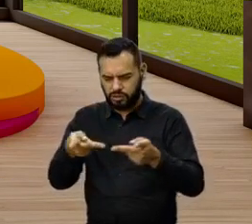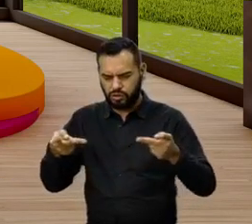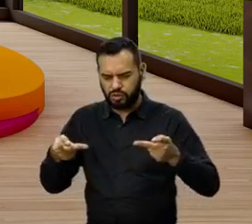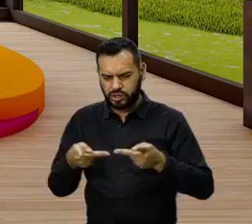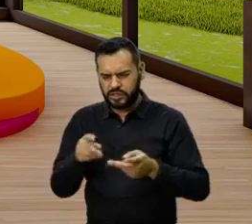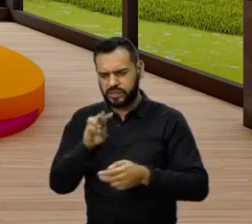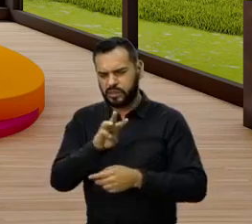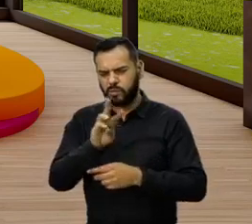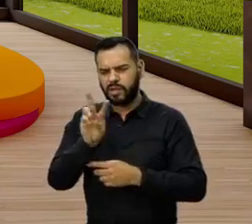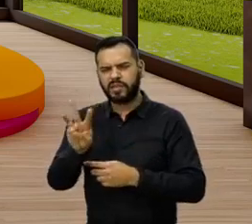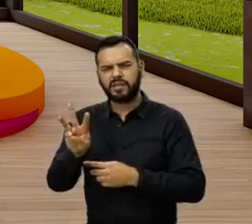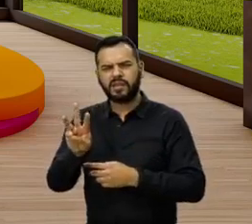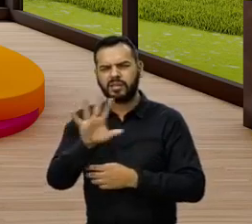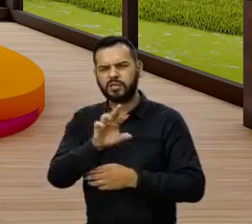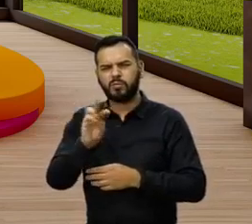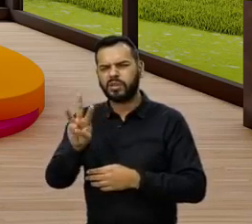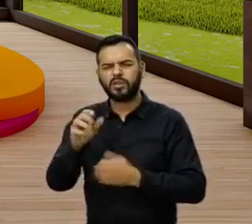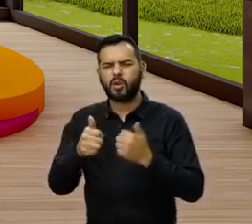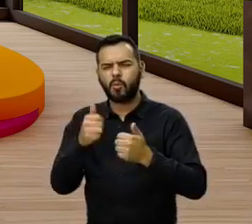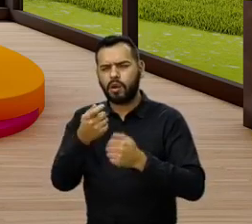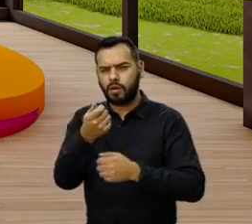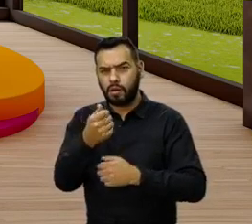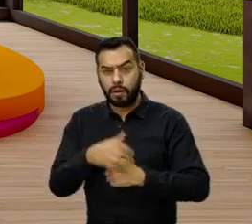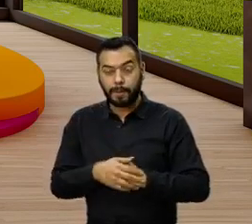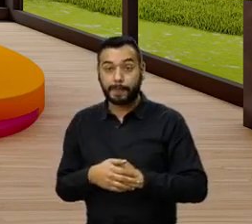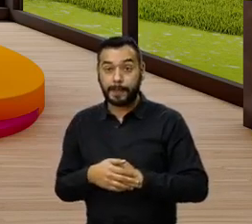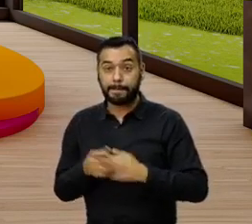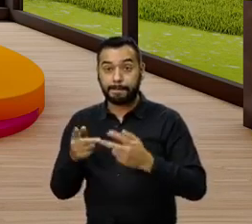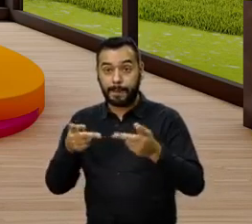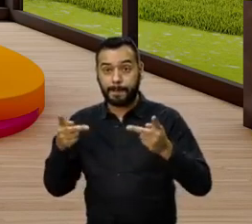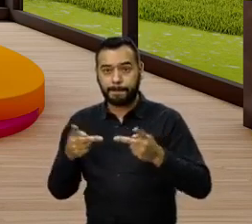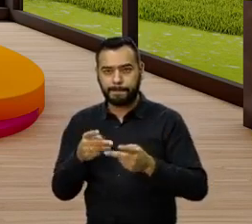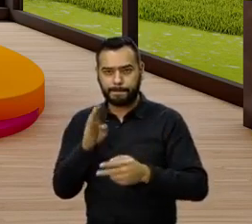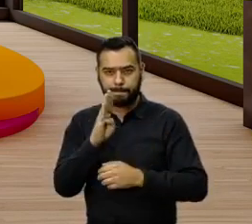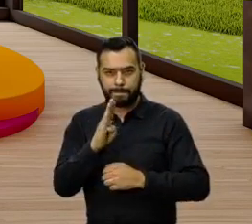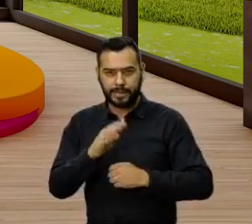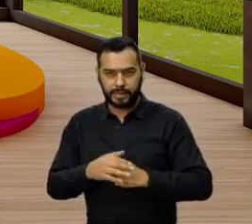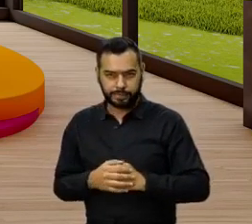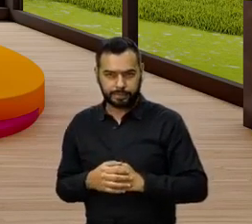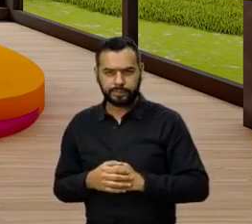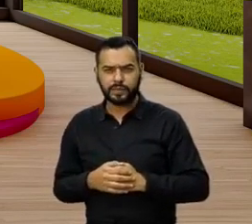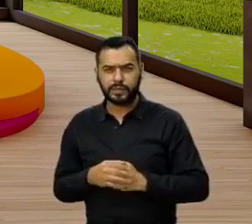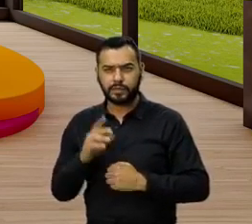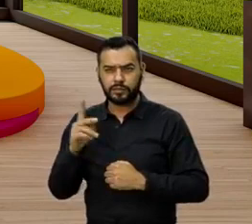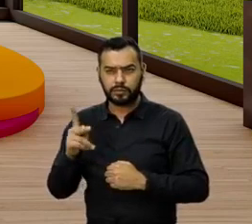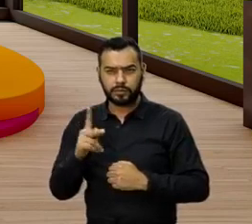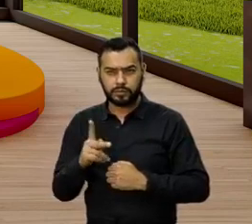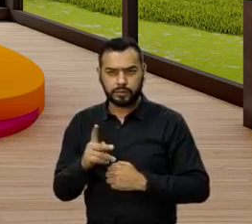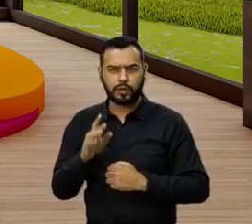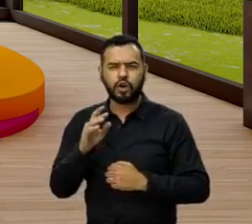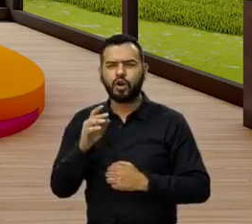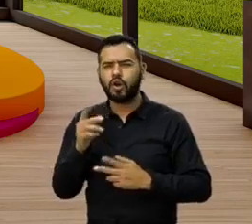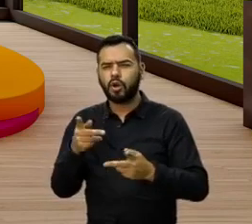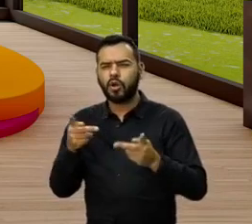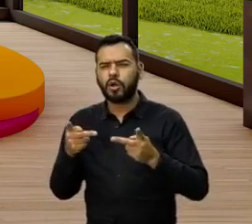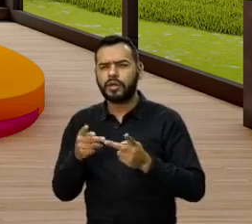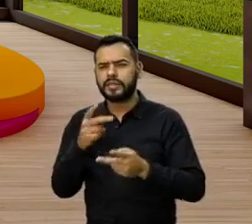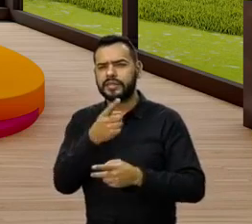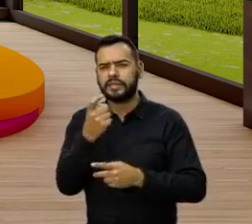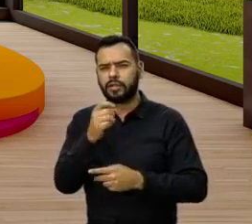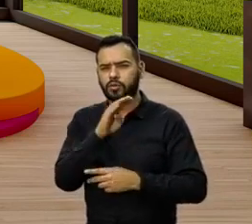53 metros bueno en este momento estamos hablando de nuestro apartamento tipo b el apartamento tipeo no vamos a encontrar desde